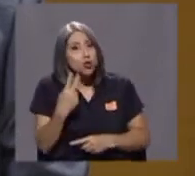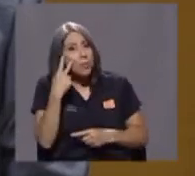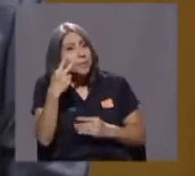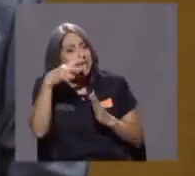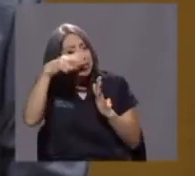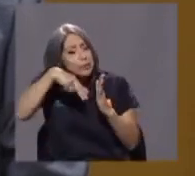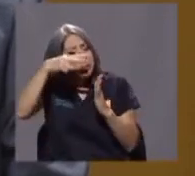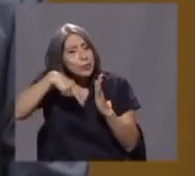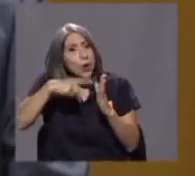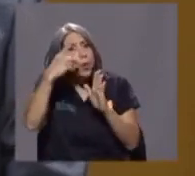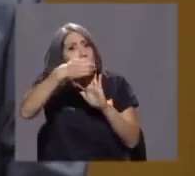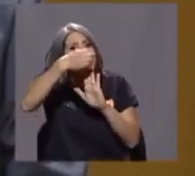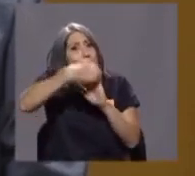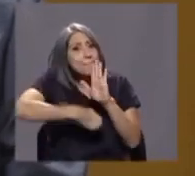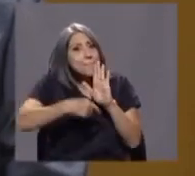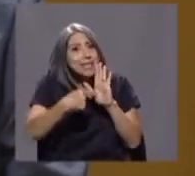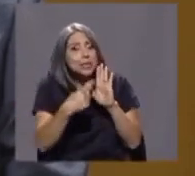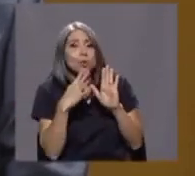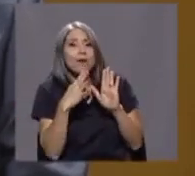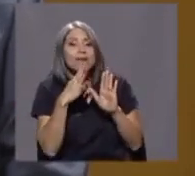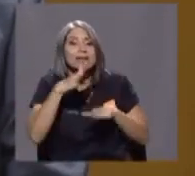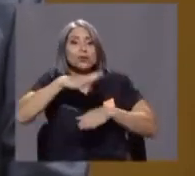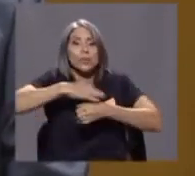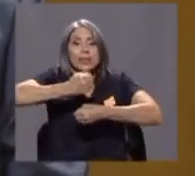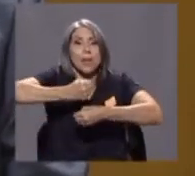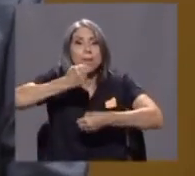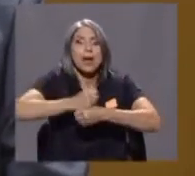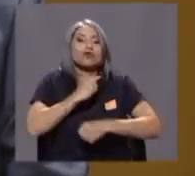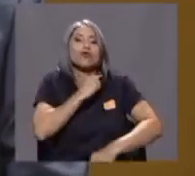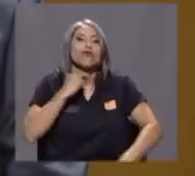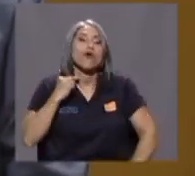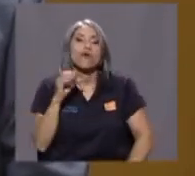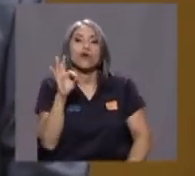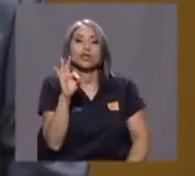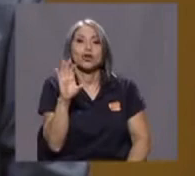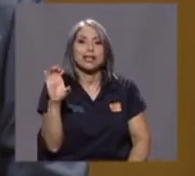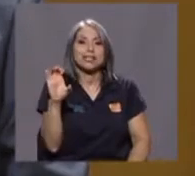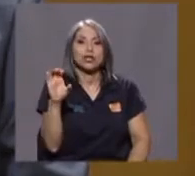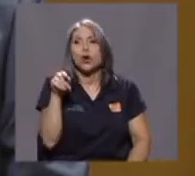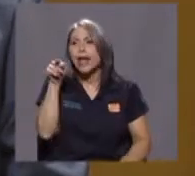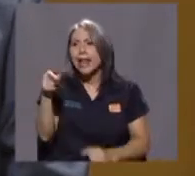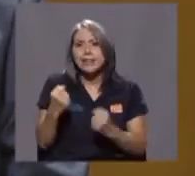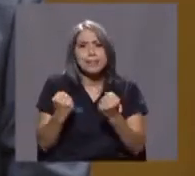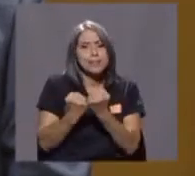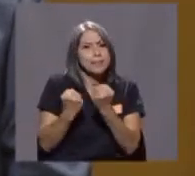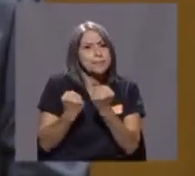un capítulo a los aportes que hizo él al derecho constitucional mexicano